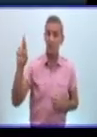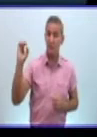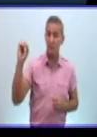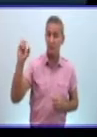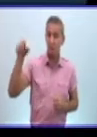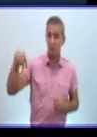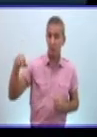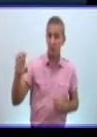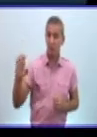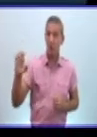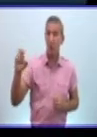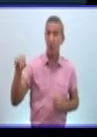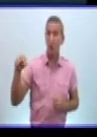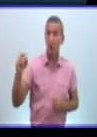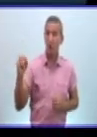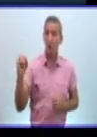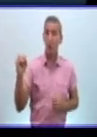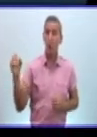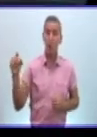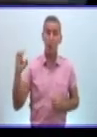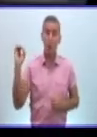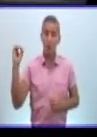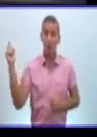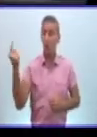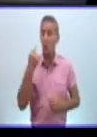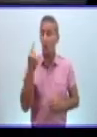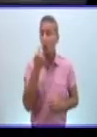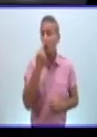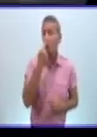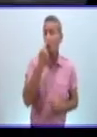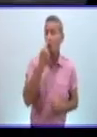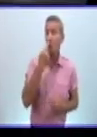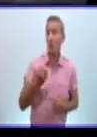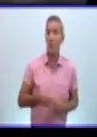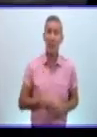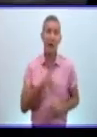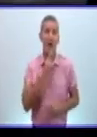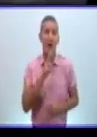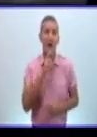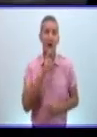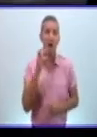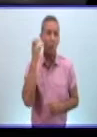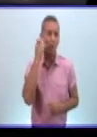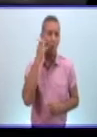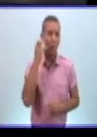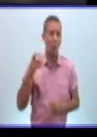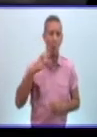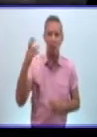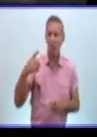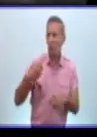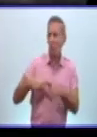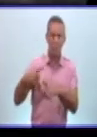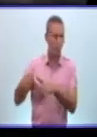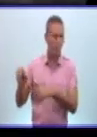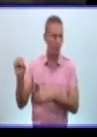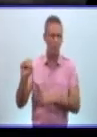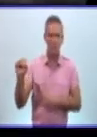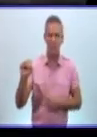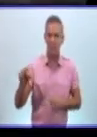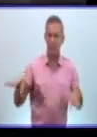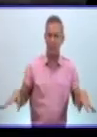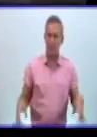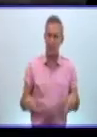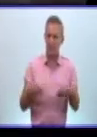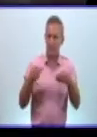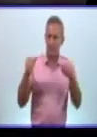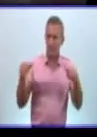es el oxígeno, el dióxido de carbono, el vapor de agua y otras sustancias gaseosas. La tierra, la